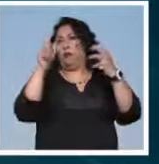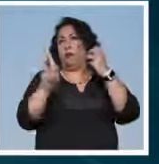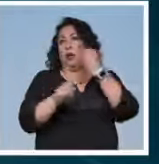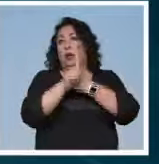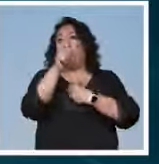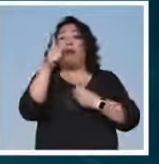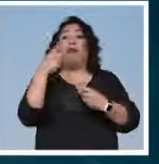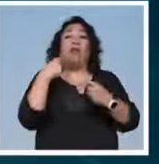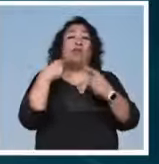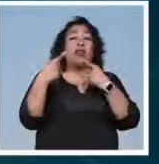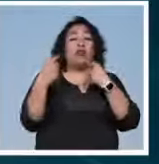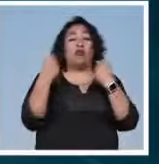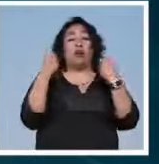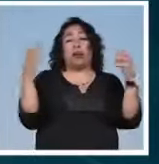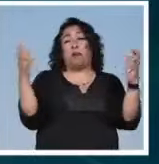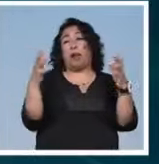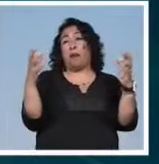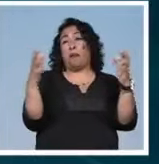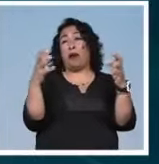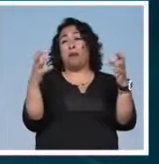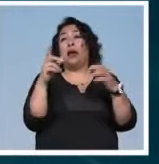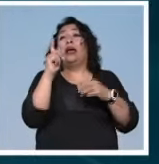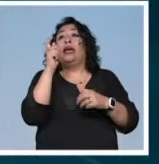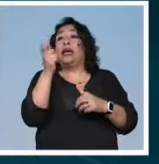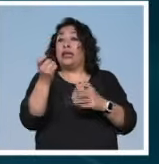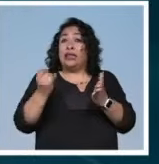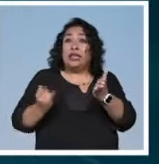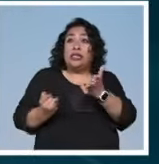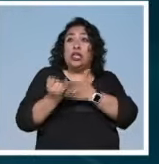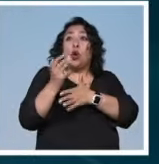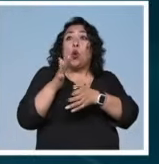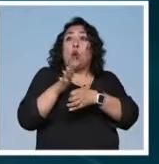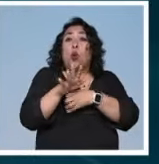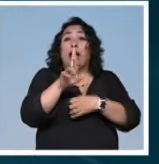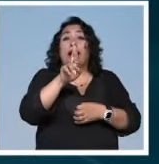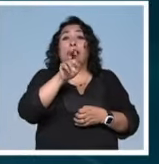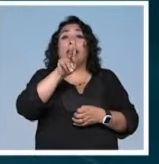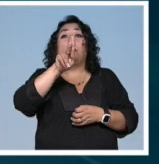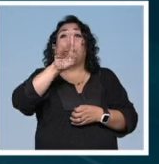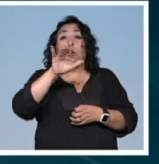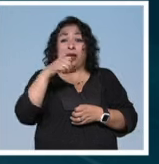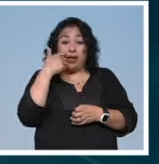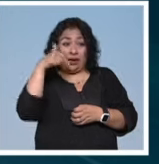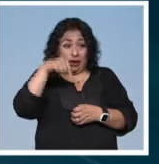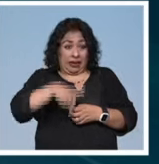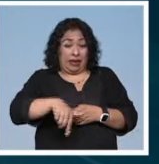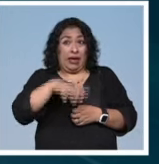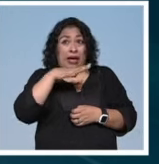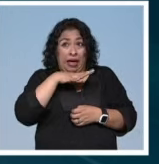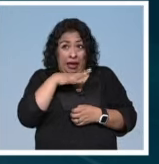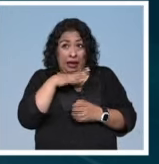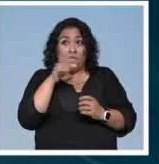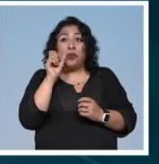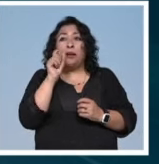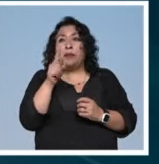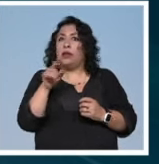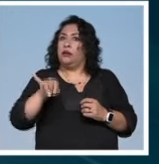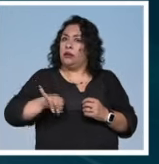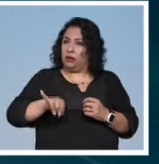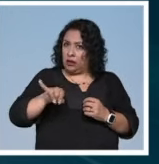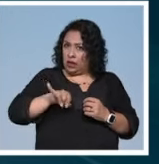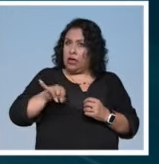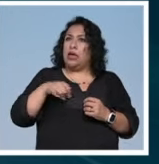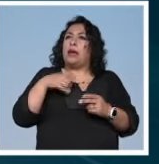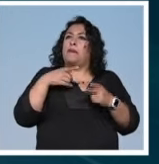las discusiones más álgidas fue decidir qué tipo de república iba a existir, y sobre todo los intereses que